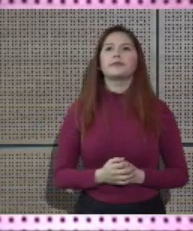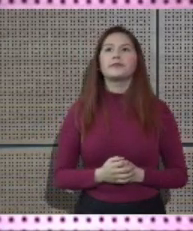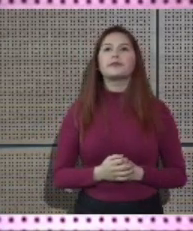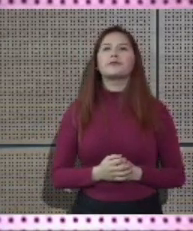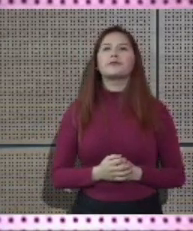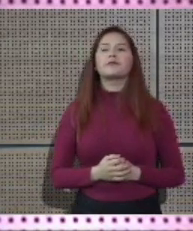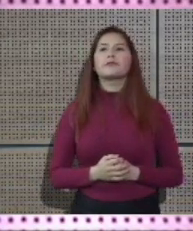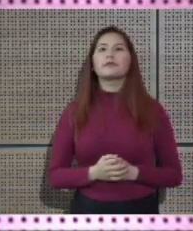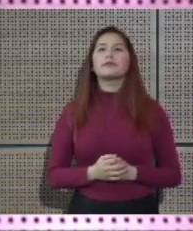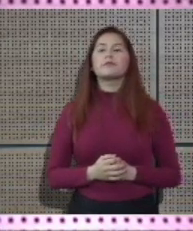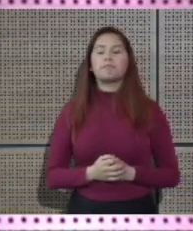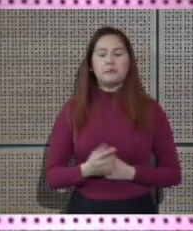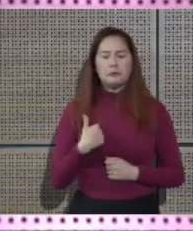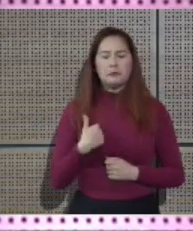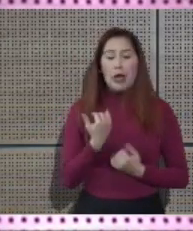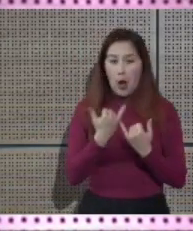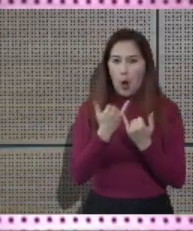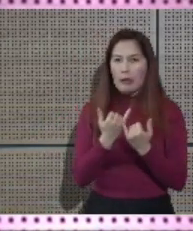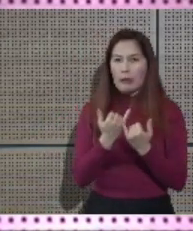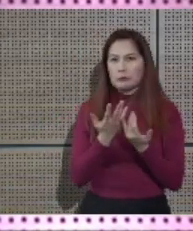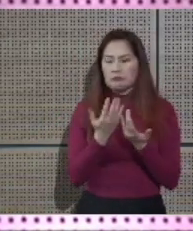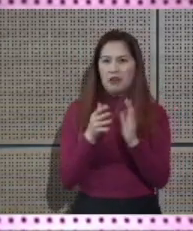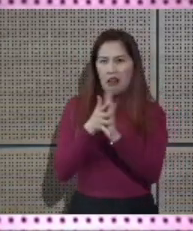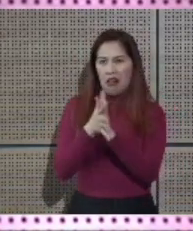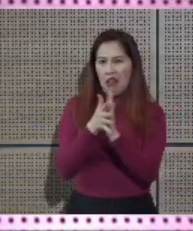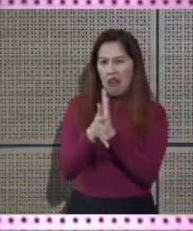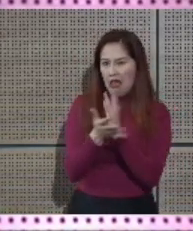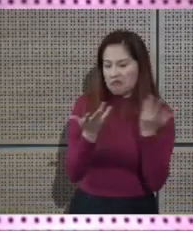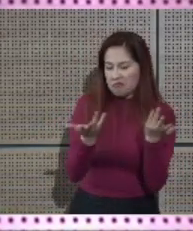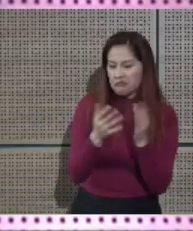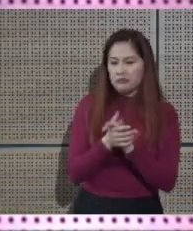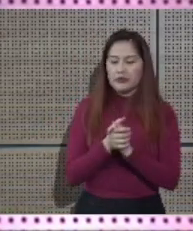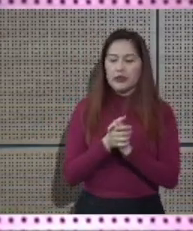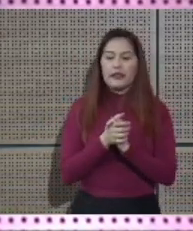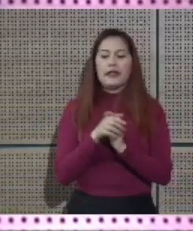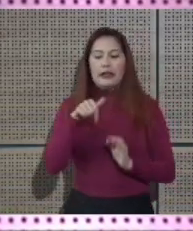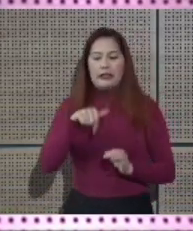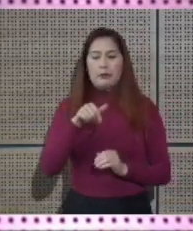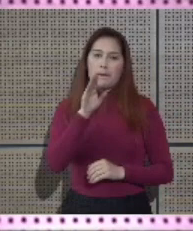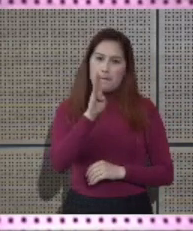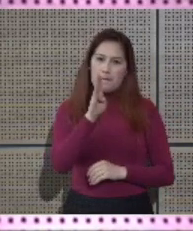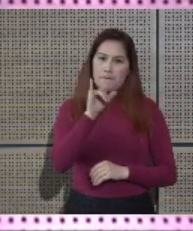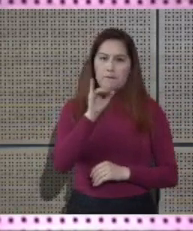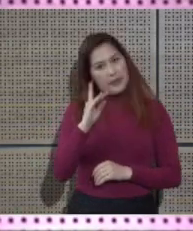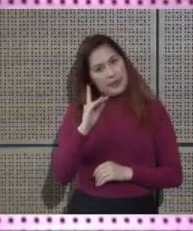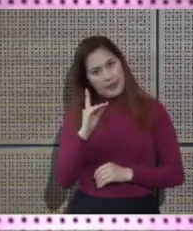rápidamente. Cada vez que yo cuento esta historia, que es la estrategia del Banco para Colombia y para la región andina,